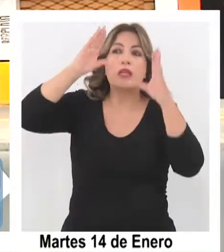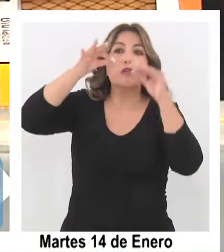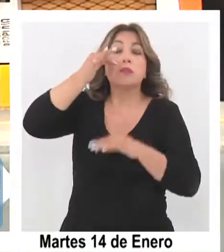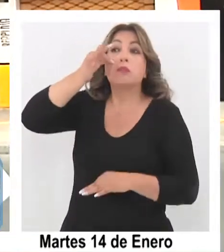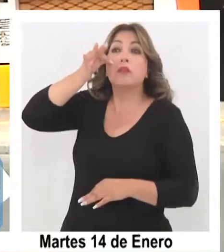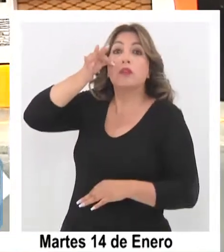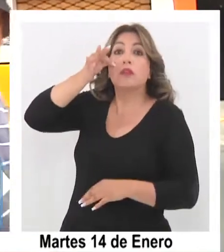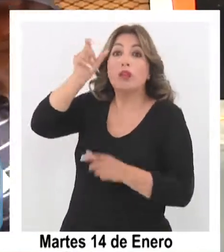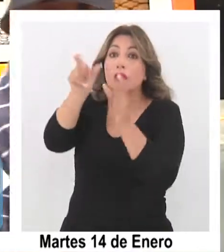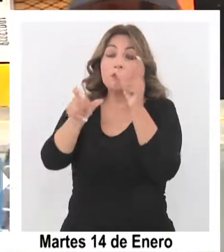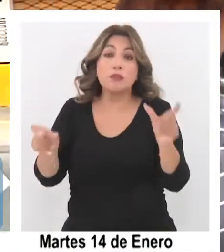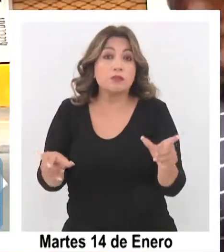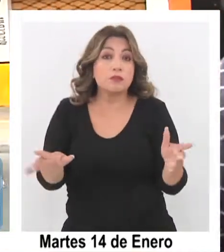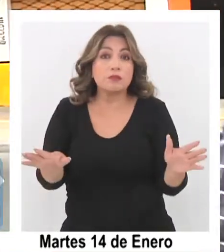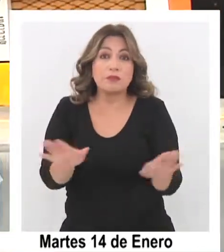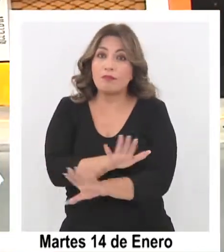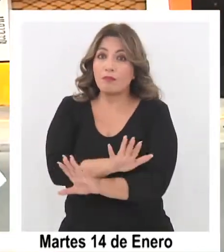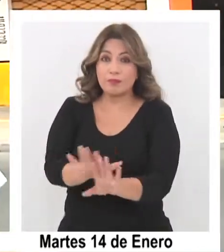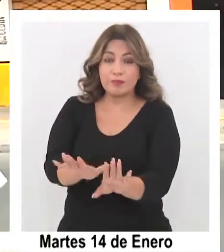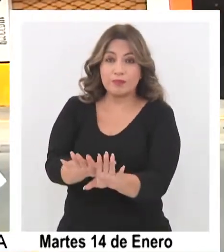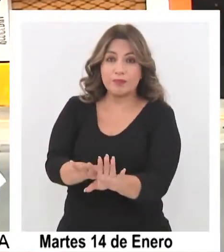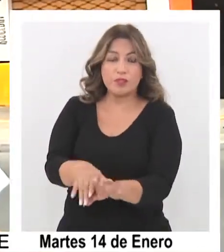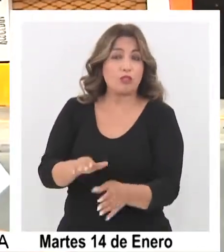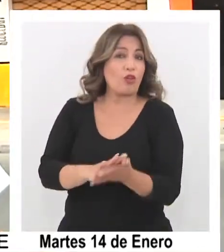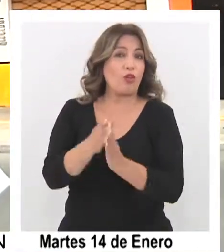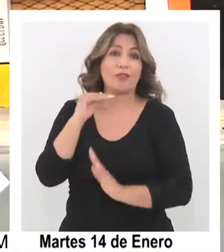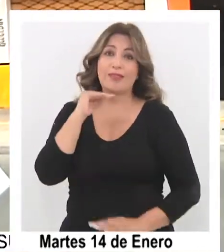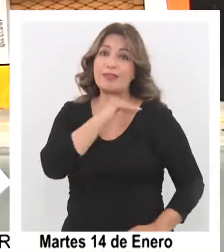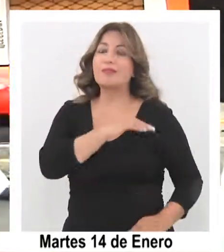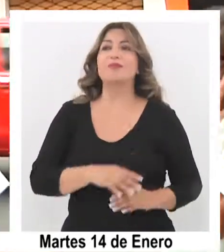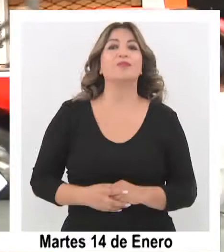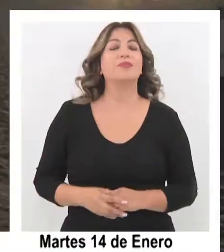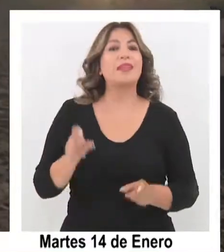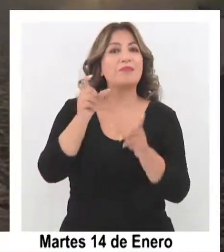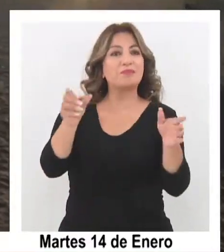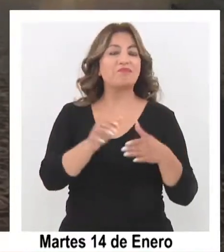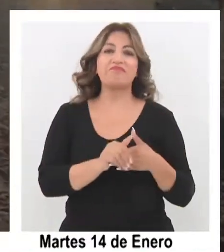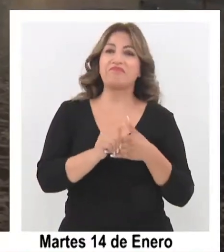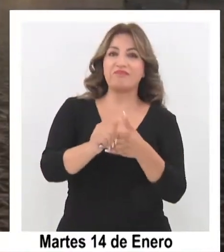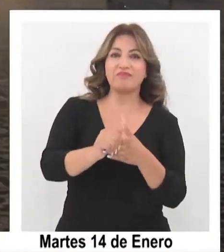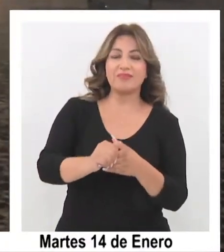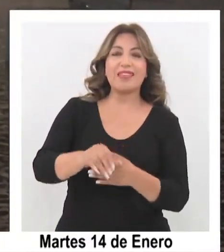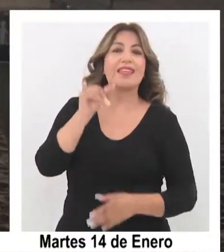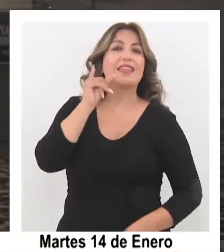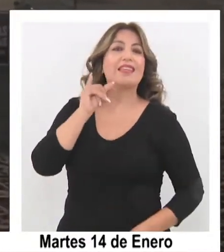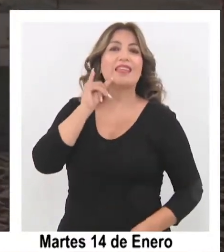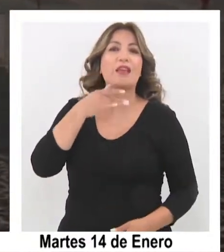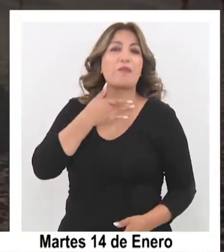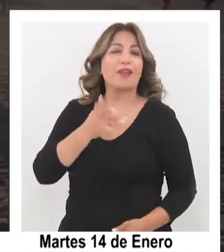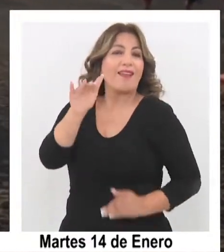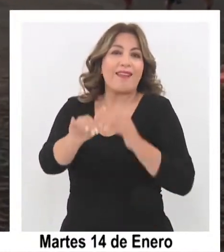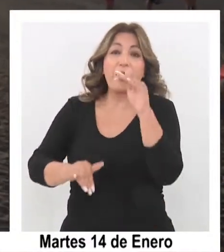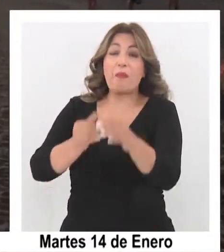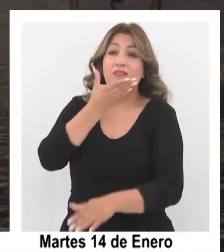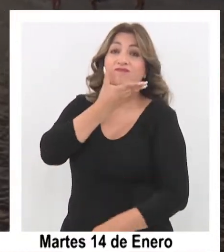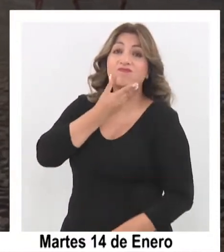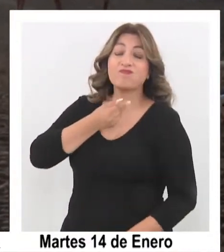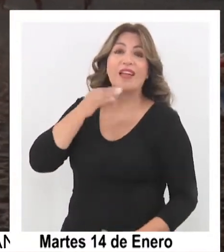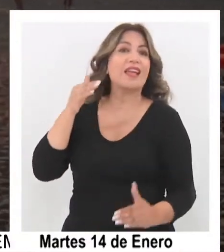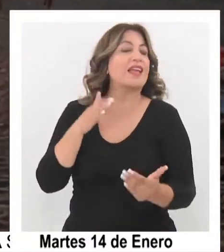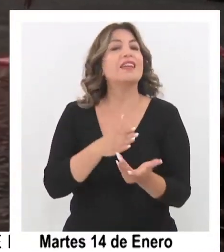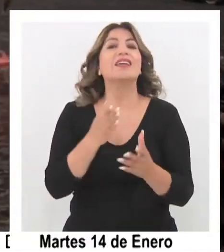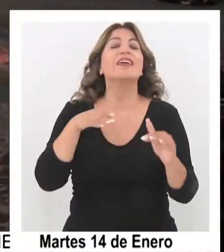la noche a ver cómo se llaman los artistas que están llegando, pero algo rápido. Los turistas prefieren a Iquique por sus